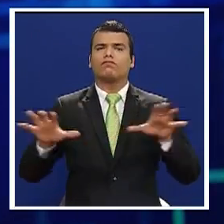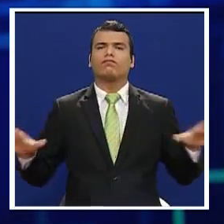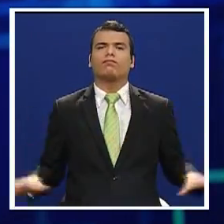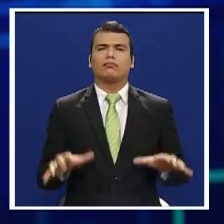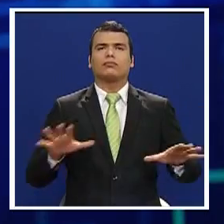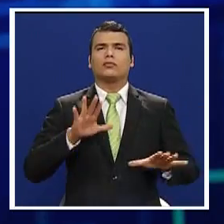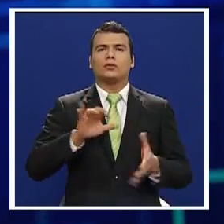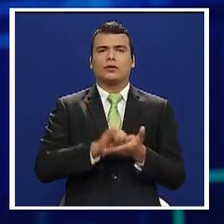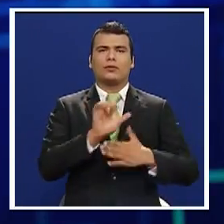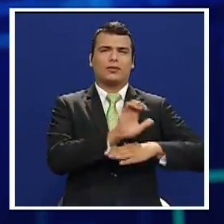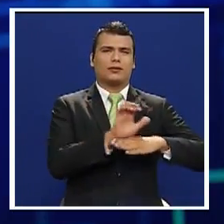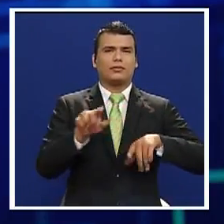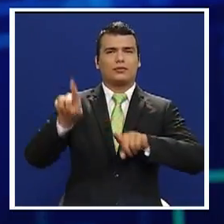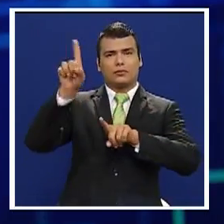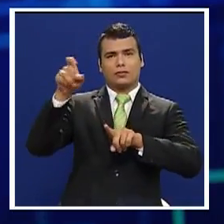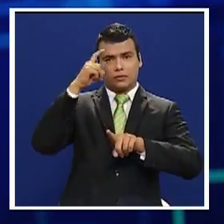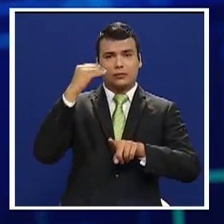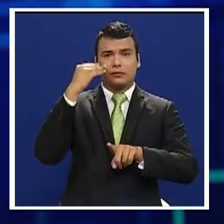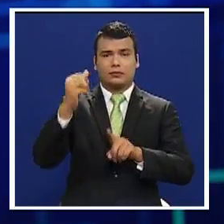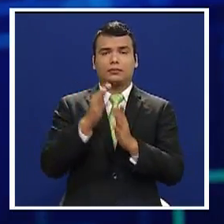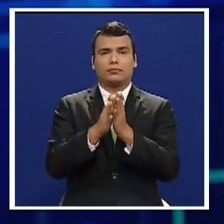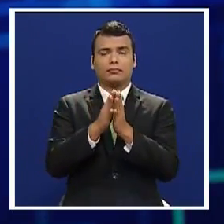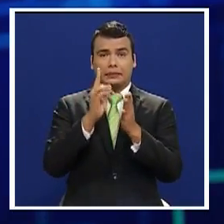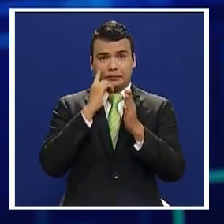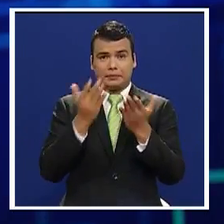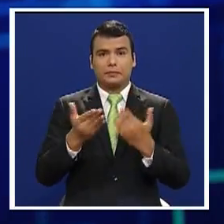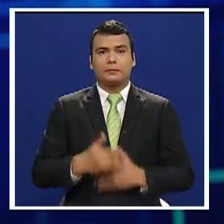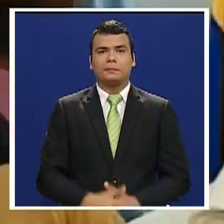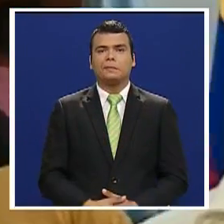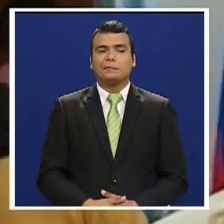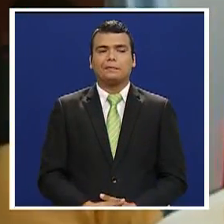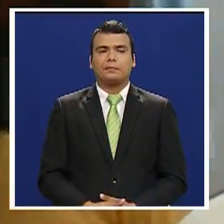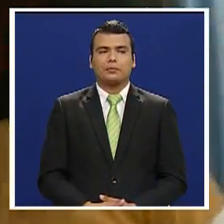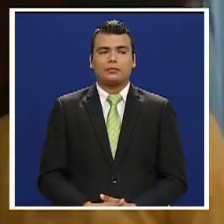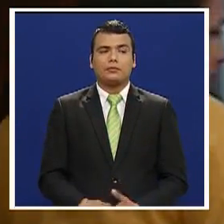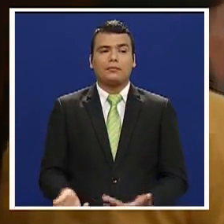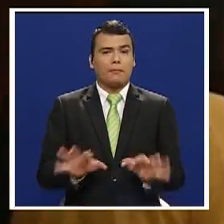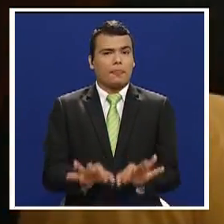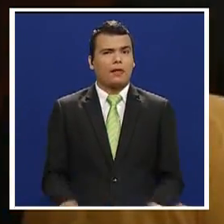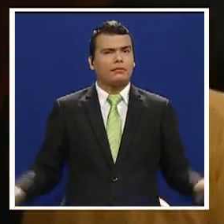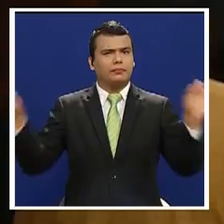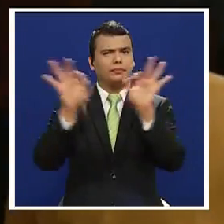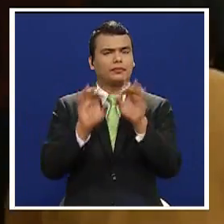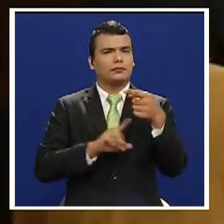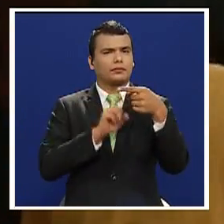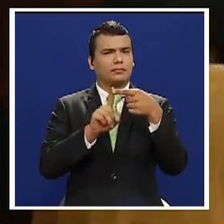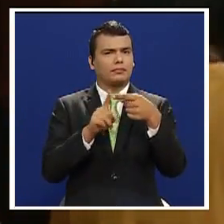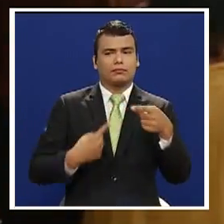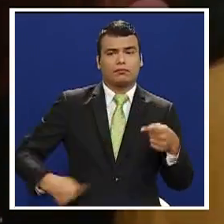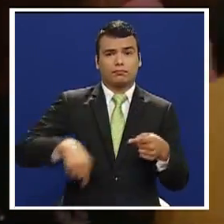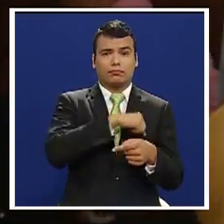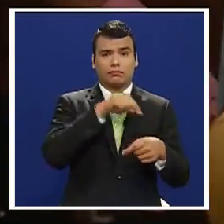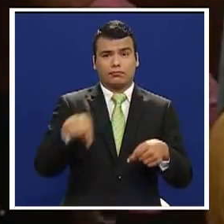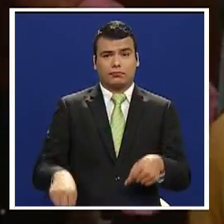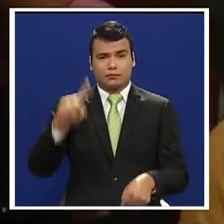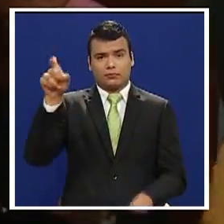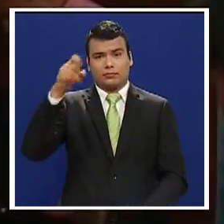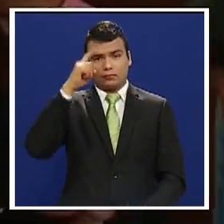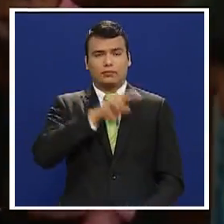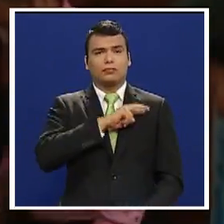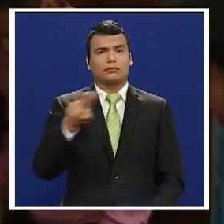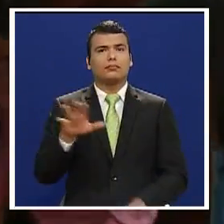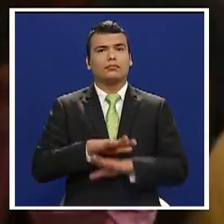moralidad pública y lucha contra la corrupción firmó la gobernadora del Valle, Dilian Francisca Toro, con el secretario de Transparencia de la Presidencia de la República, Camilo